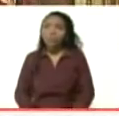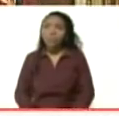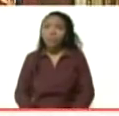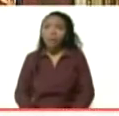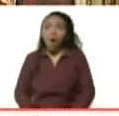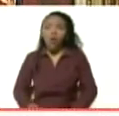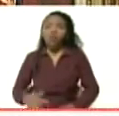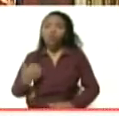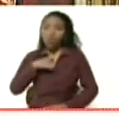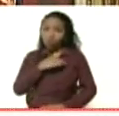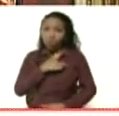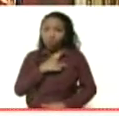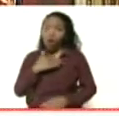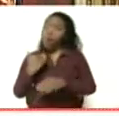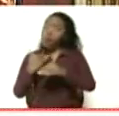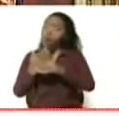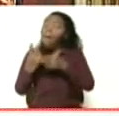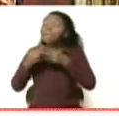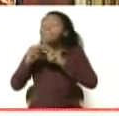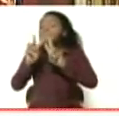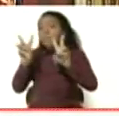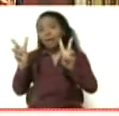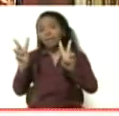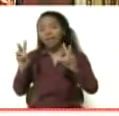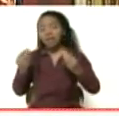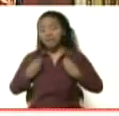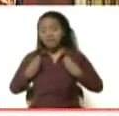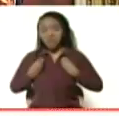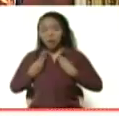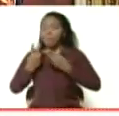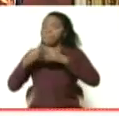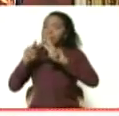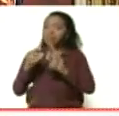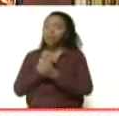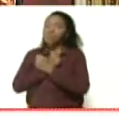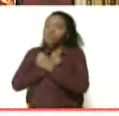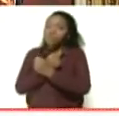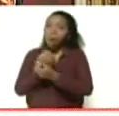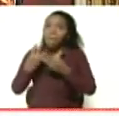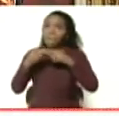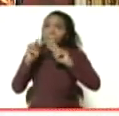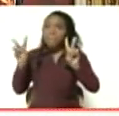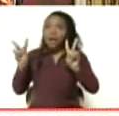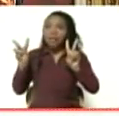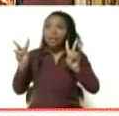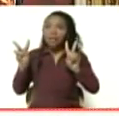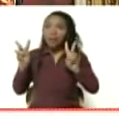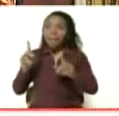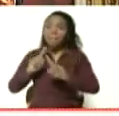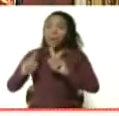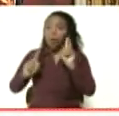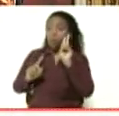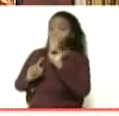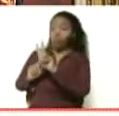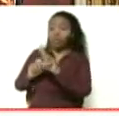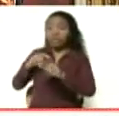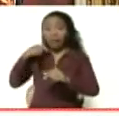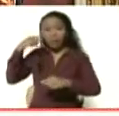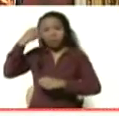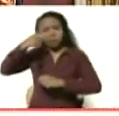Somos gente de paz, hemos vivido en paz, amamos la paz, pero cuando vemos esas películas de